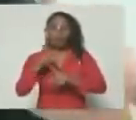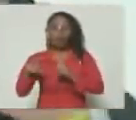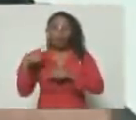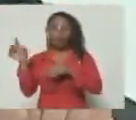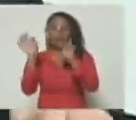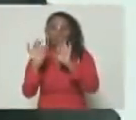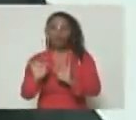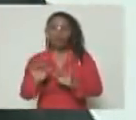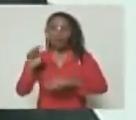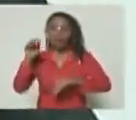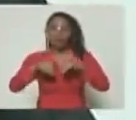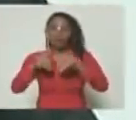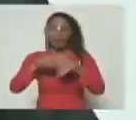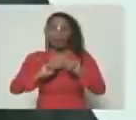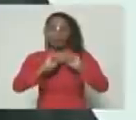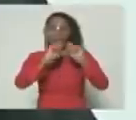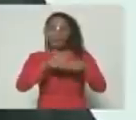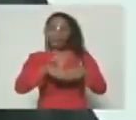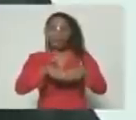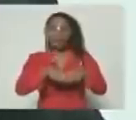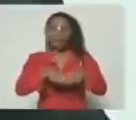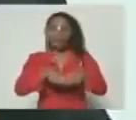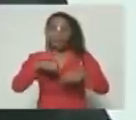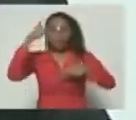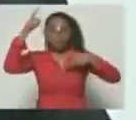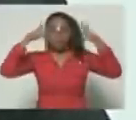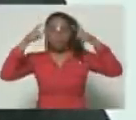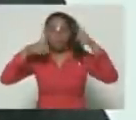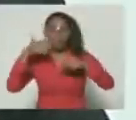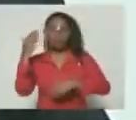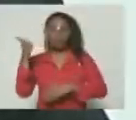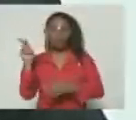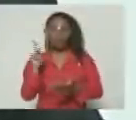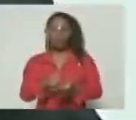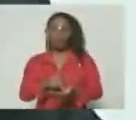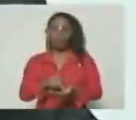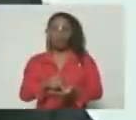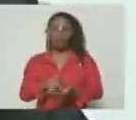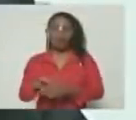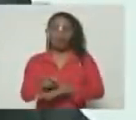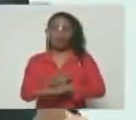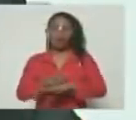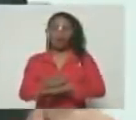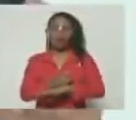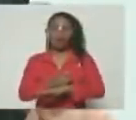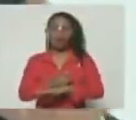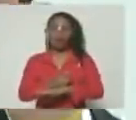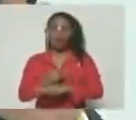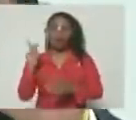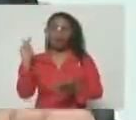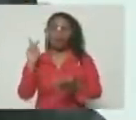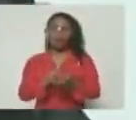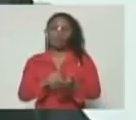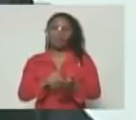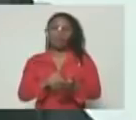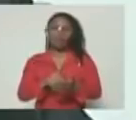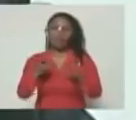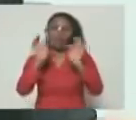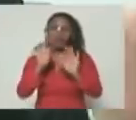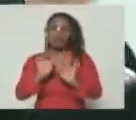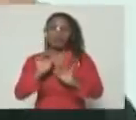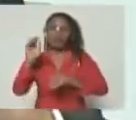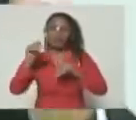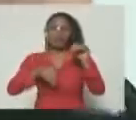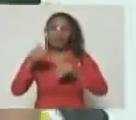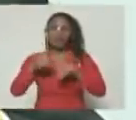por la vía de las botas, el comandante Chávez ni ustedes llegaron al gobierno. Llegaron al gobierno por la vía del voto.